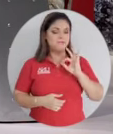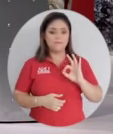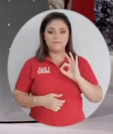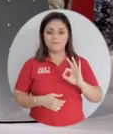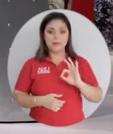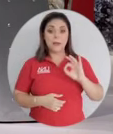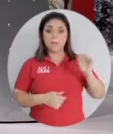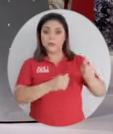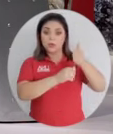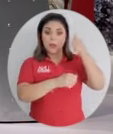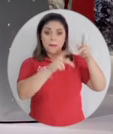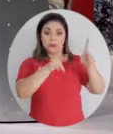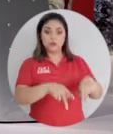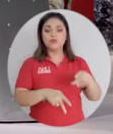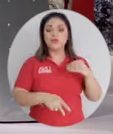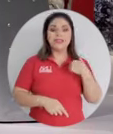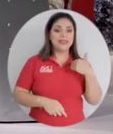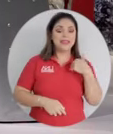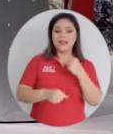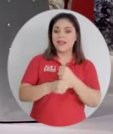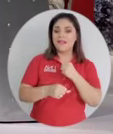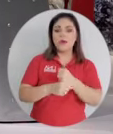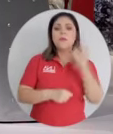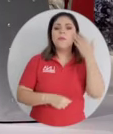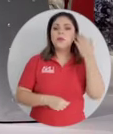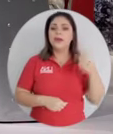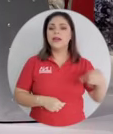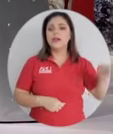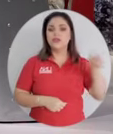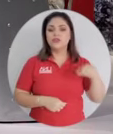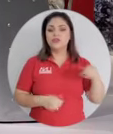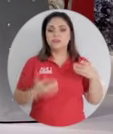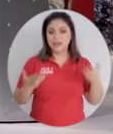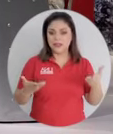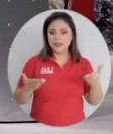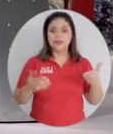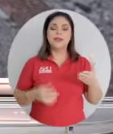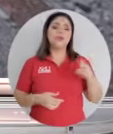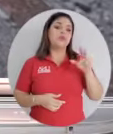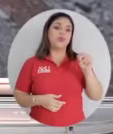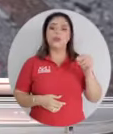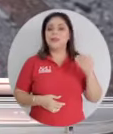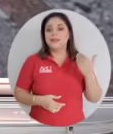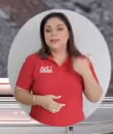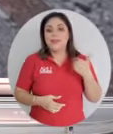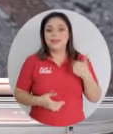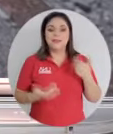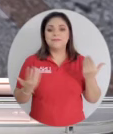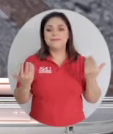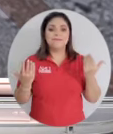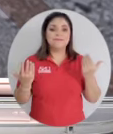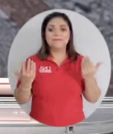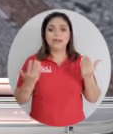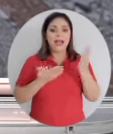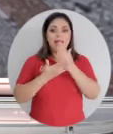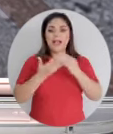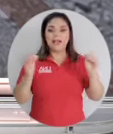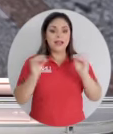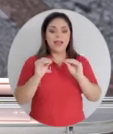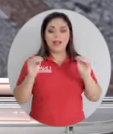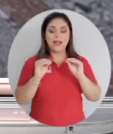están con problemas de empleo o de empleabilidad en Costa Rica es porque son las que tienen bajo